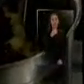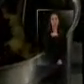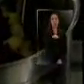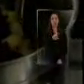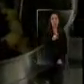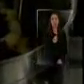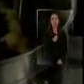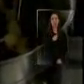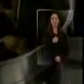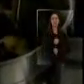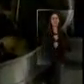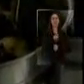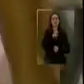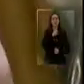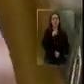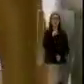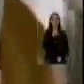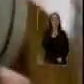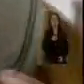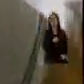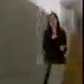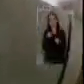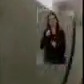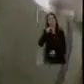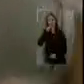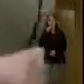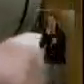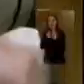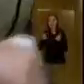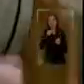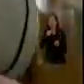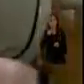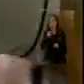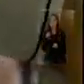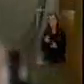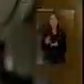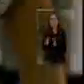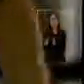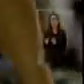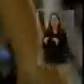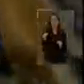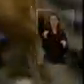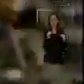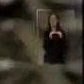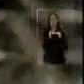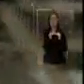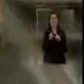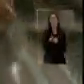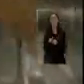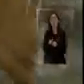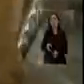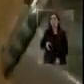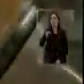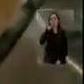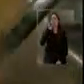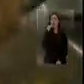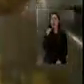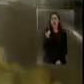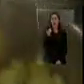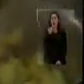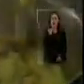300 miligramos de calcio. Comer 100 gramos de cochayuyo es equivalente en calcio nomás a tomarse